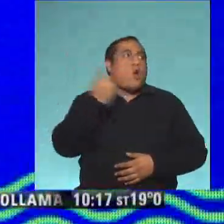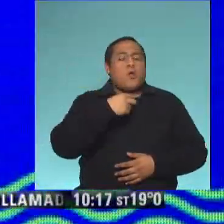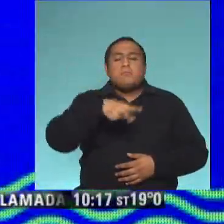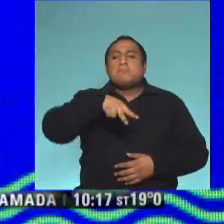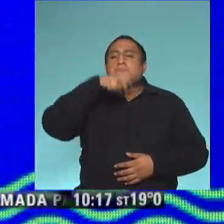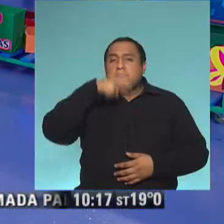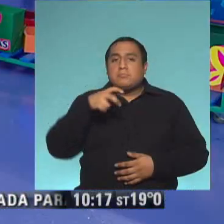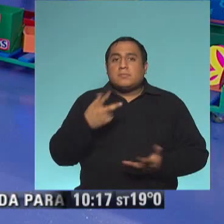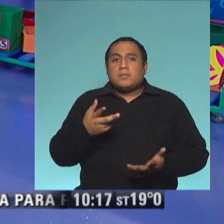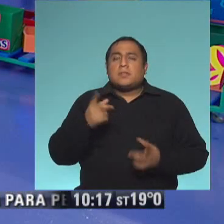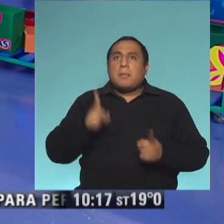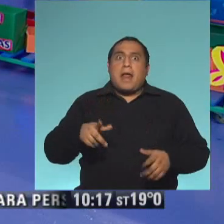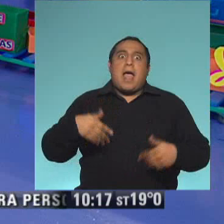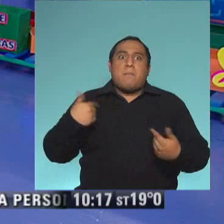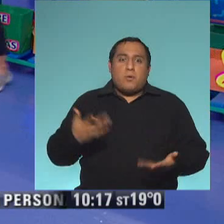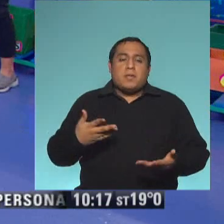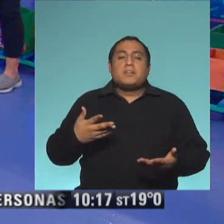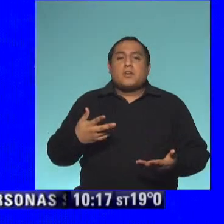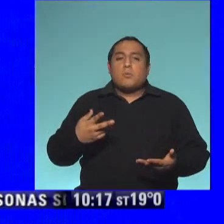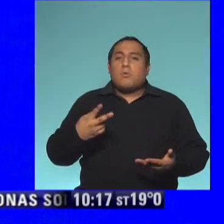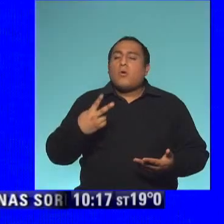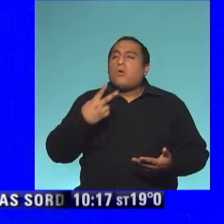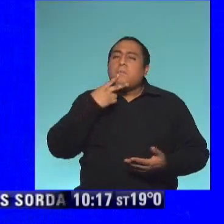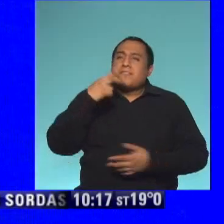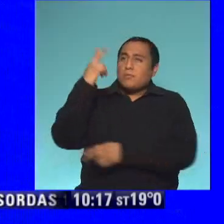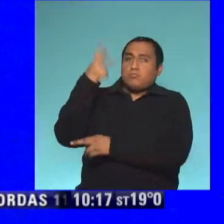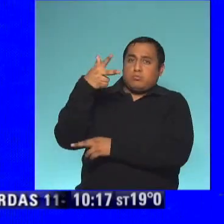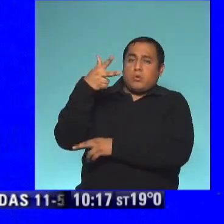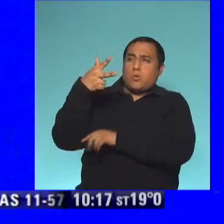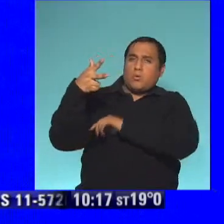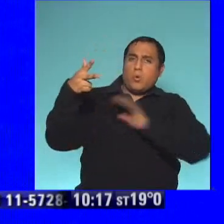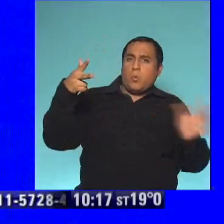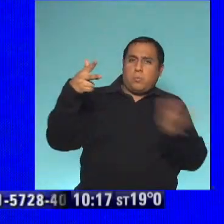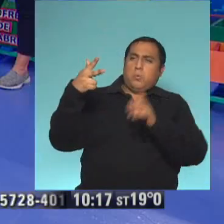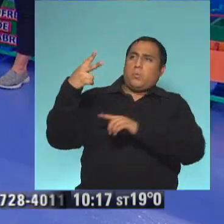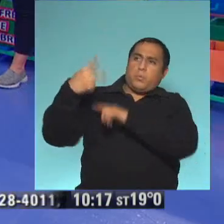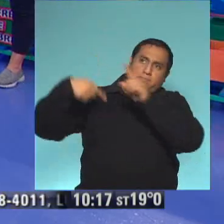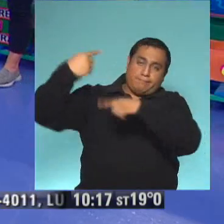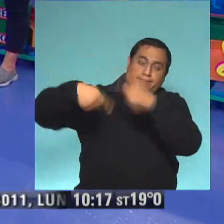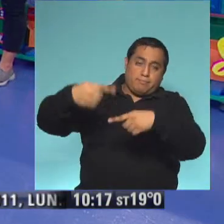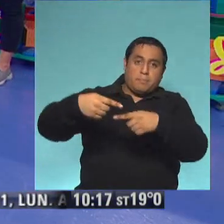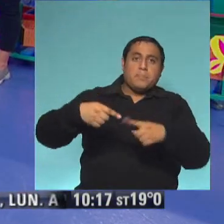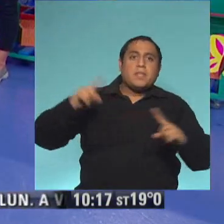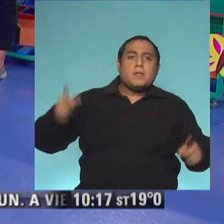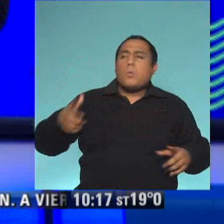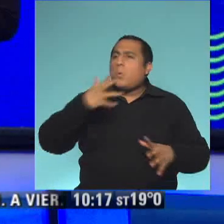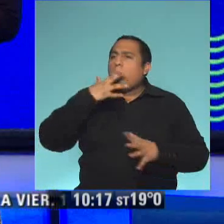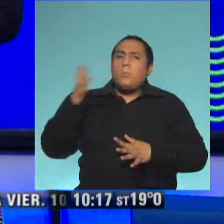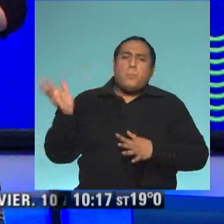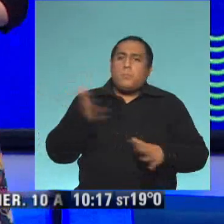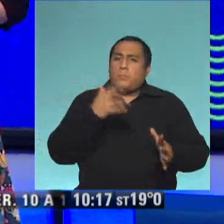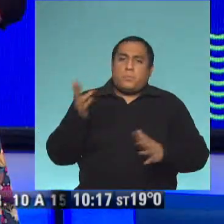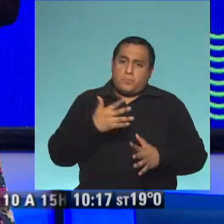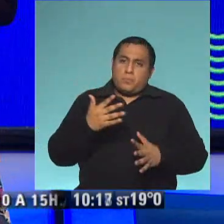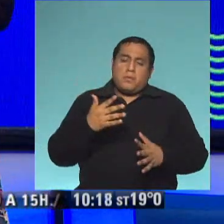vivos. ¿Qué más? Que también aprovechamos su energía haciendo molinos y molinetes. ¿Y que molinos? Ah, perdón. Y que ocupa espacio. Eso. Ayer experimentamos